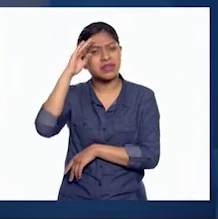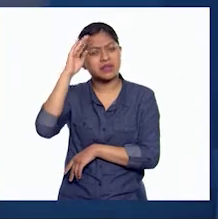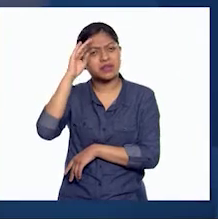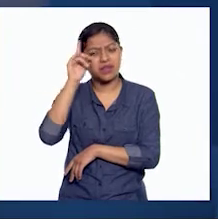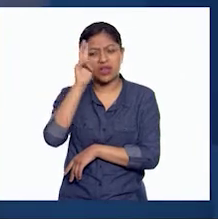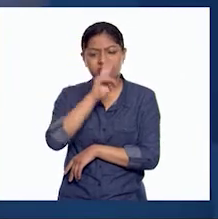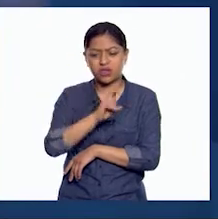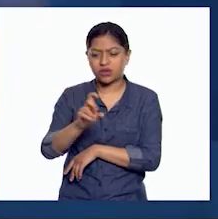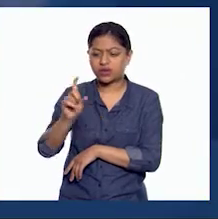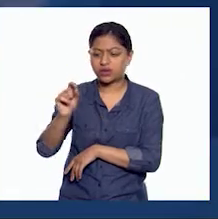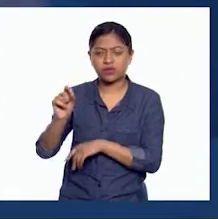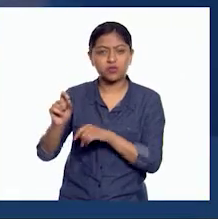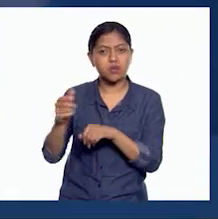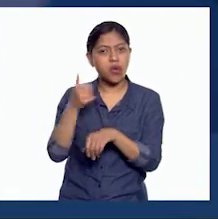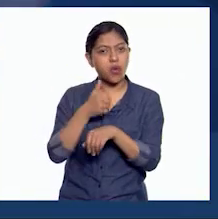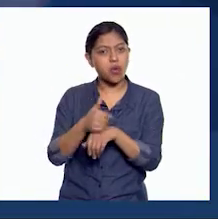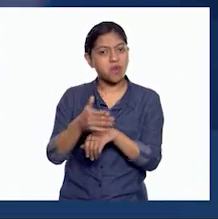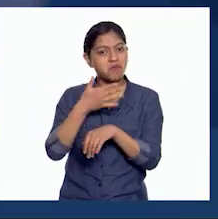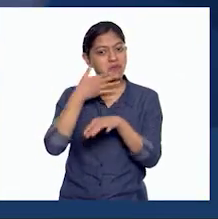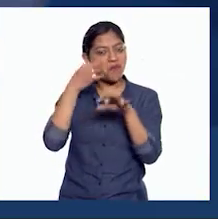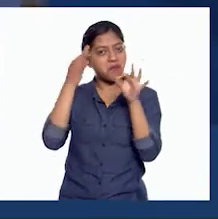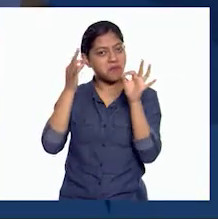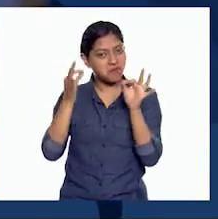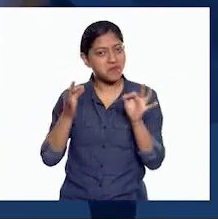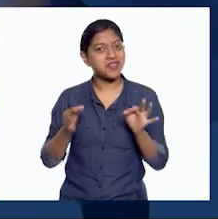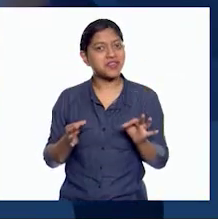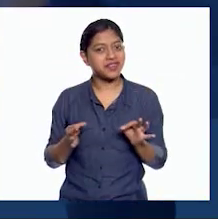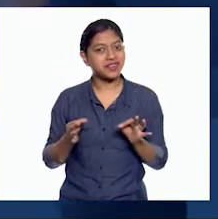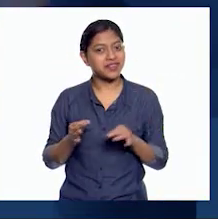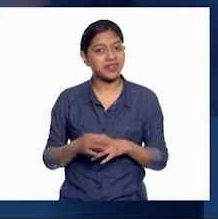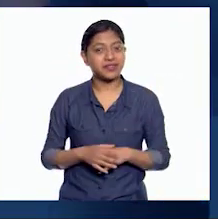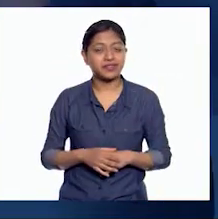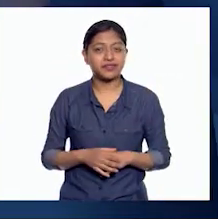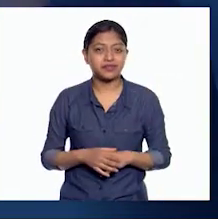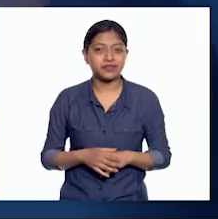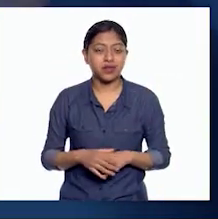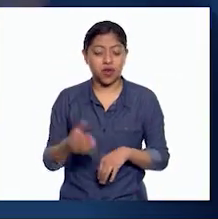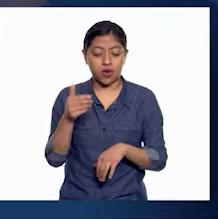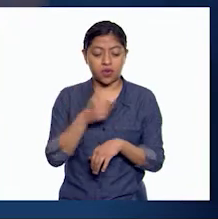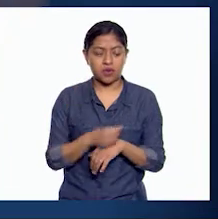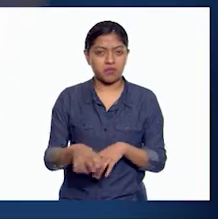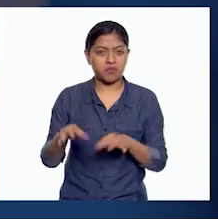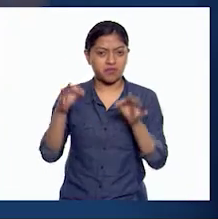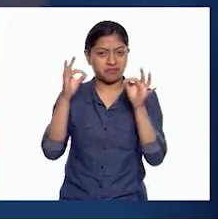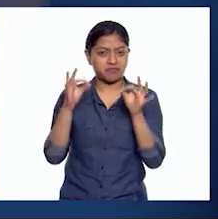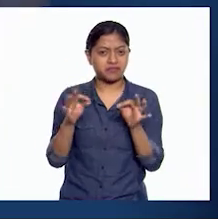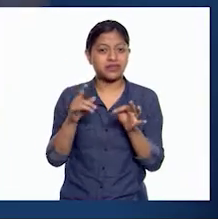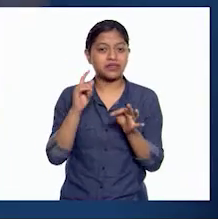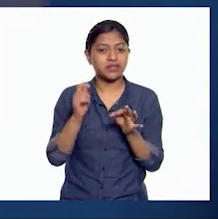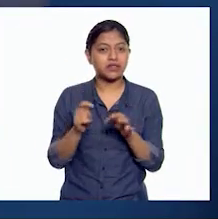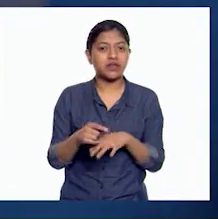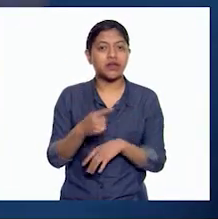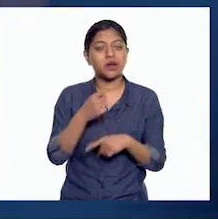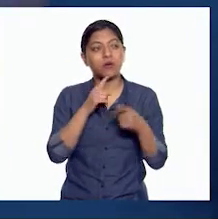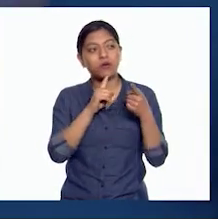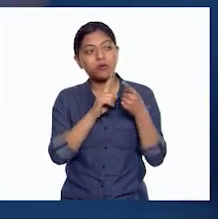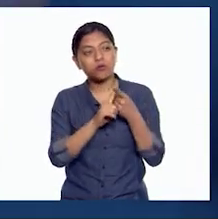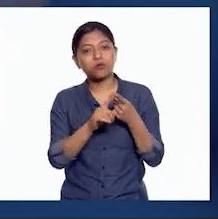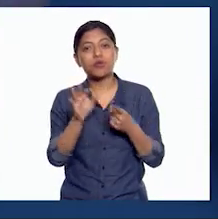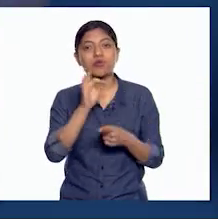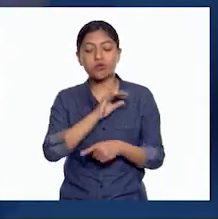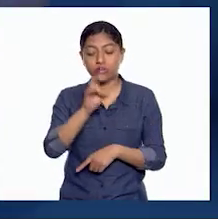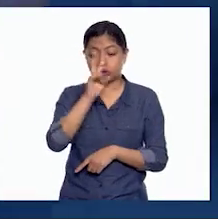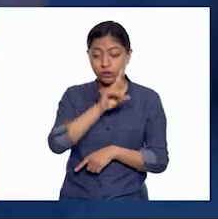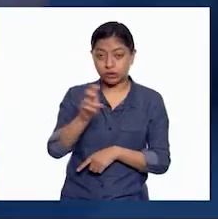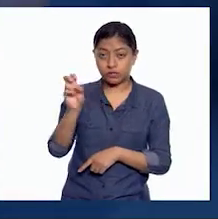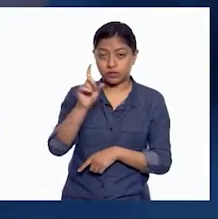número perfecto para él. No era un número, pero sí era un número perfecto porque decía era 1, se podía dividir entre